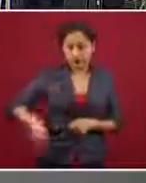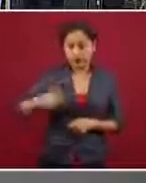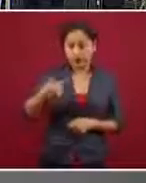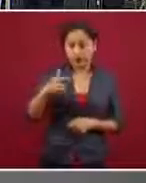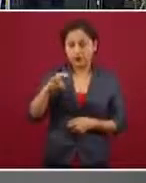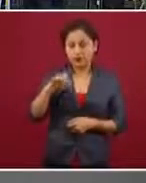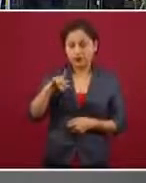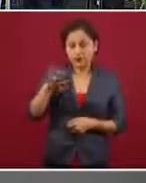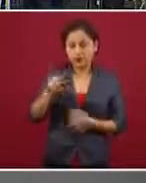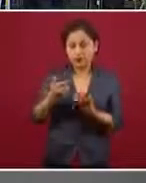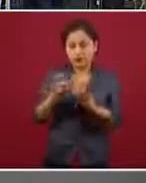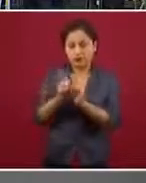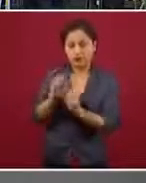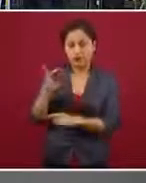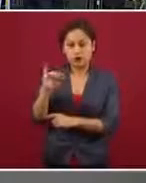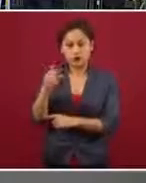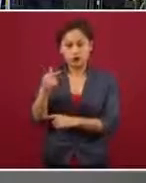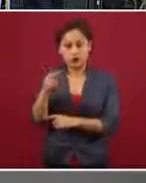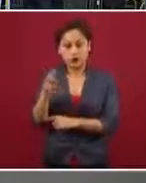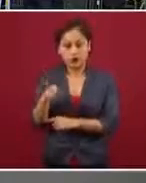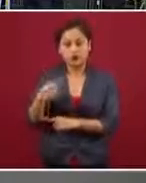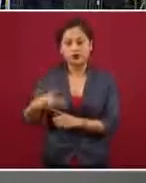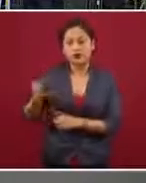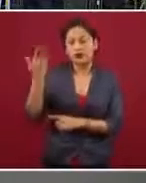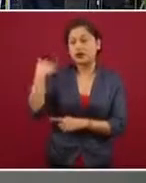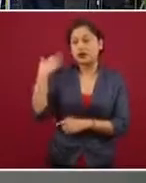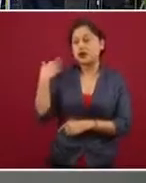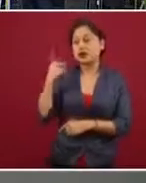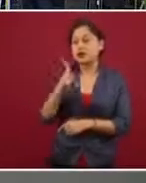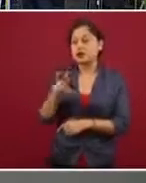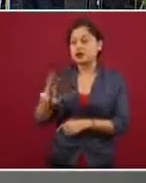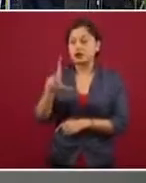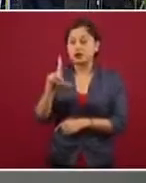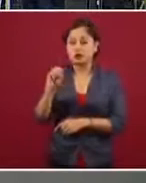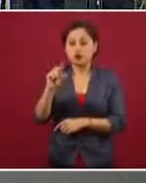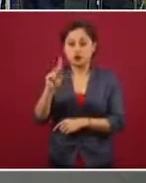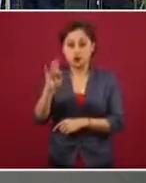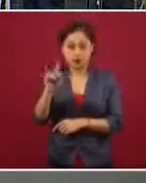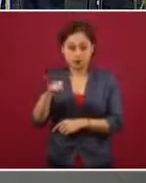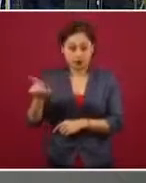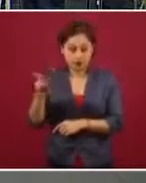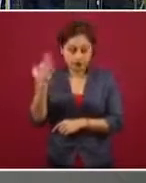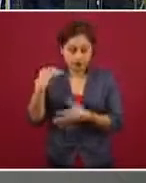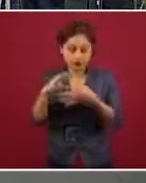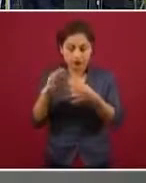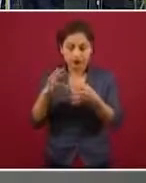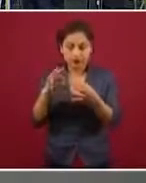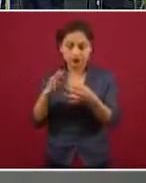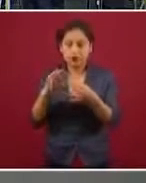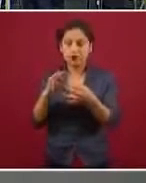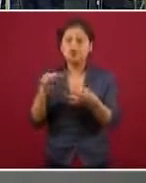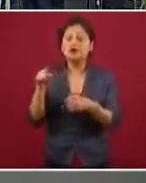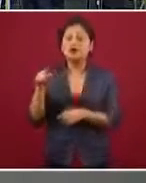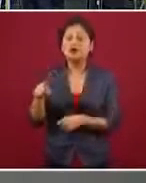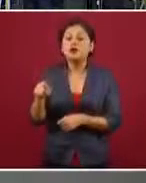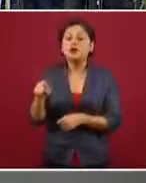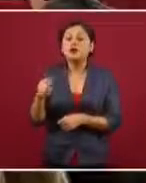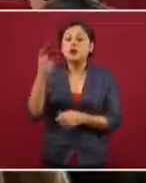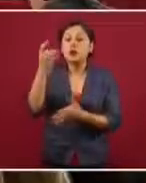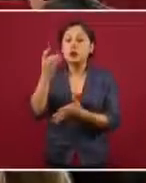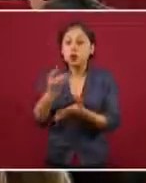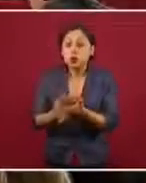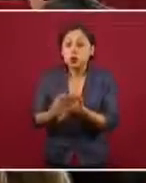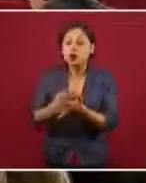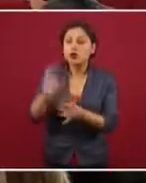En relación a lo dicho por el doctor López-Gatell, que hasta este momento solamente hay casos de importación, los que se han detectado en